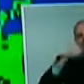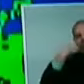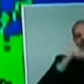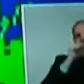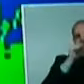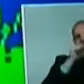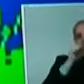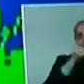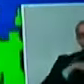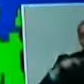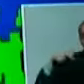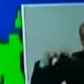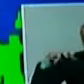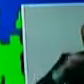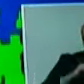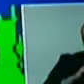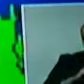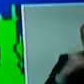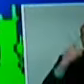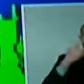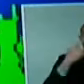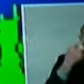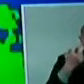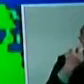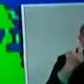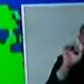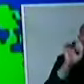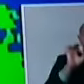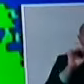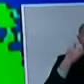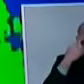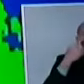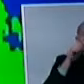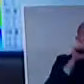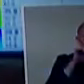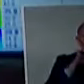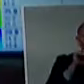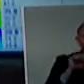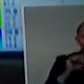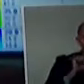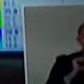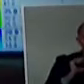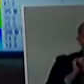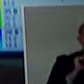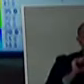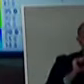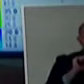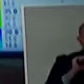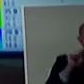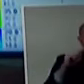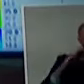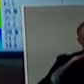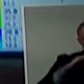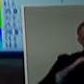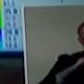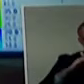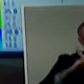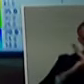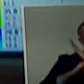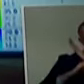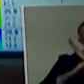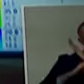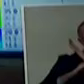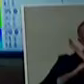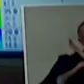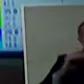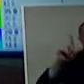la región central ya dentro de Cuba. Este es el radar de Punta del Este, la isla de la